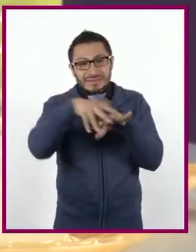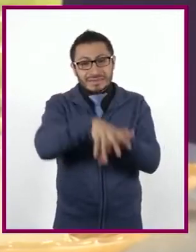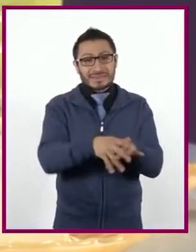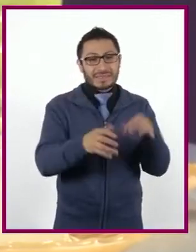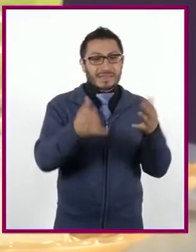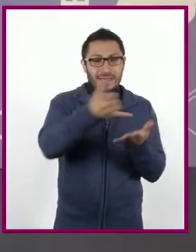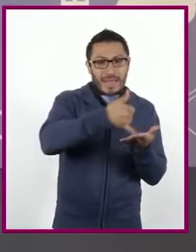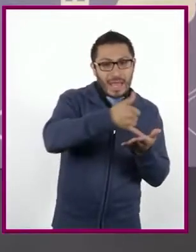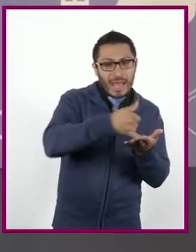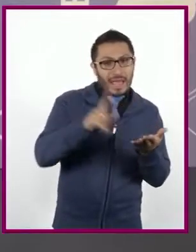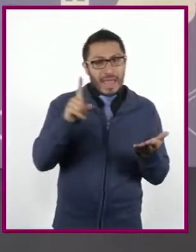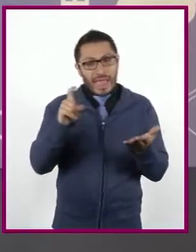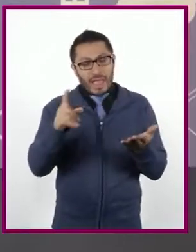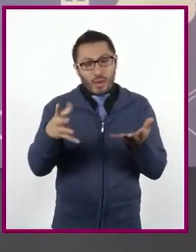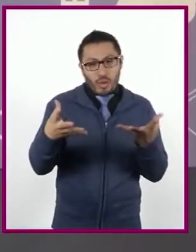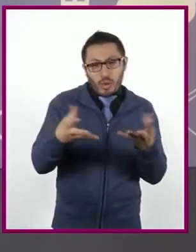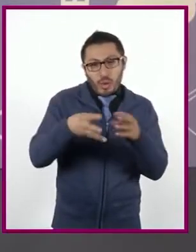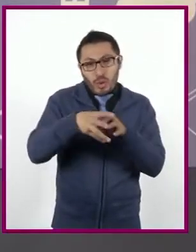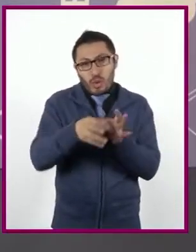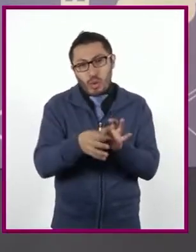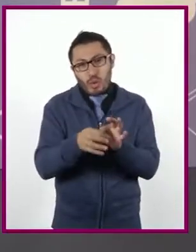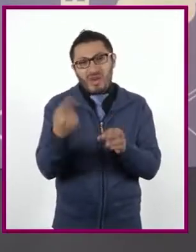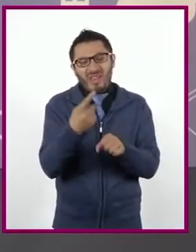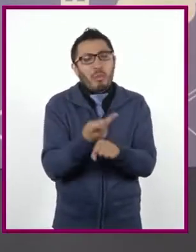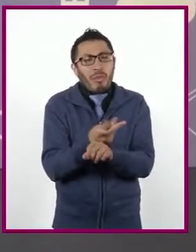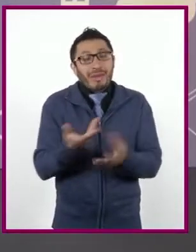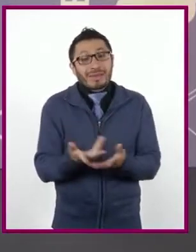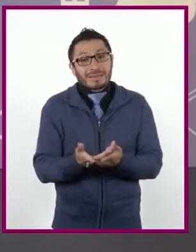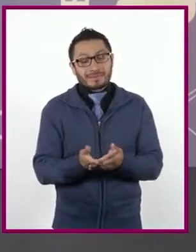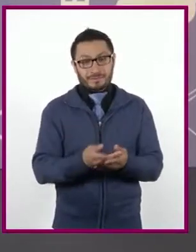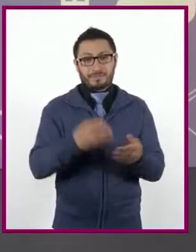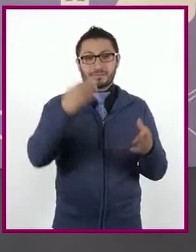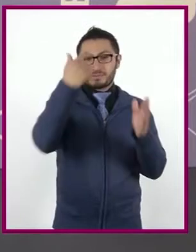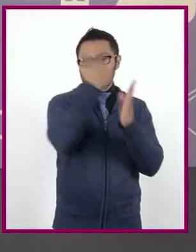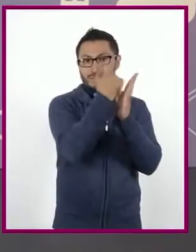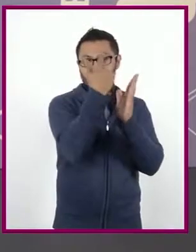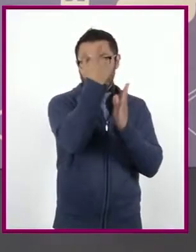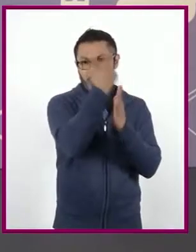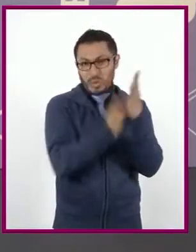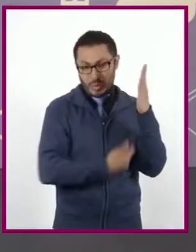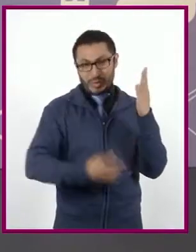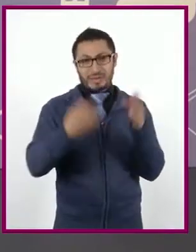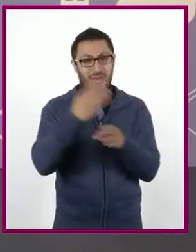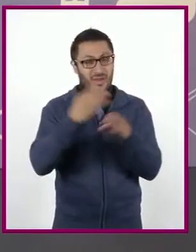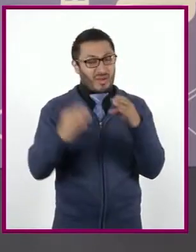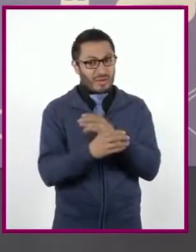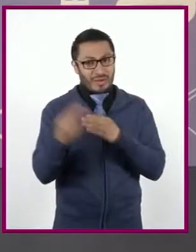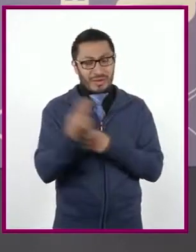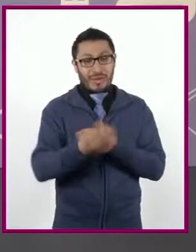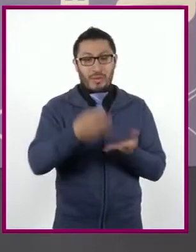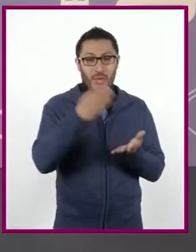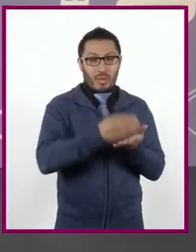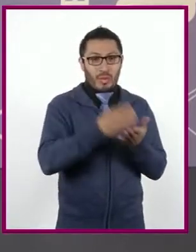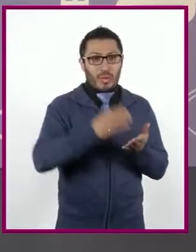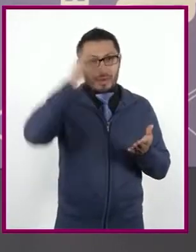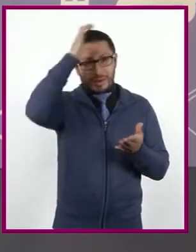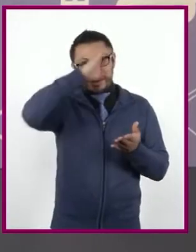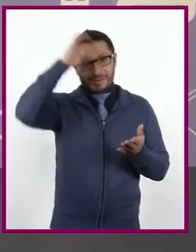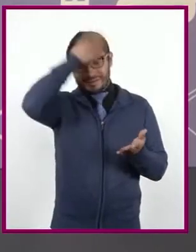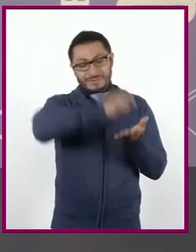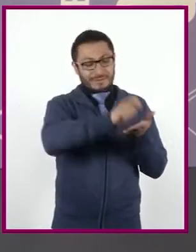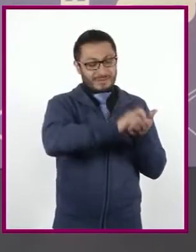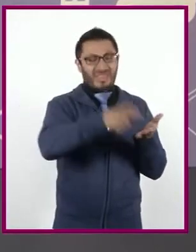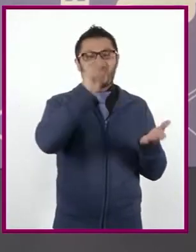agua? Los materiales que vamos a requerir para esta sesión son tu bitácora científica, que es